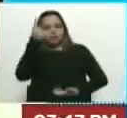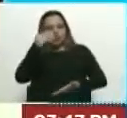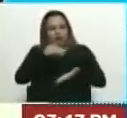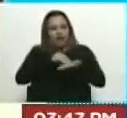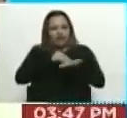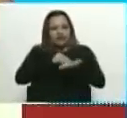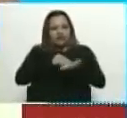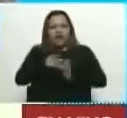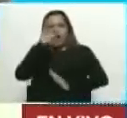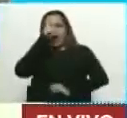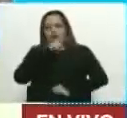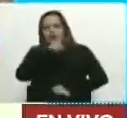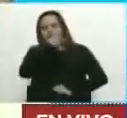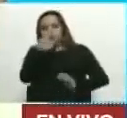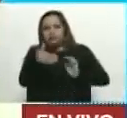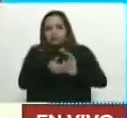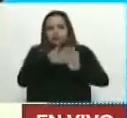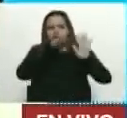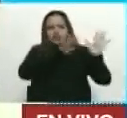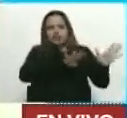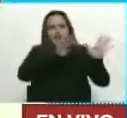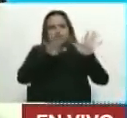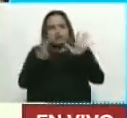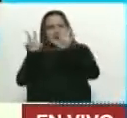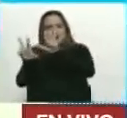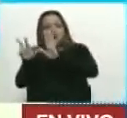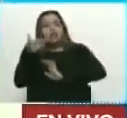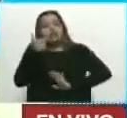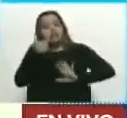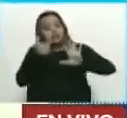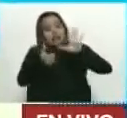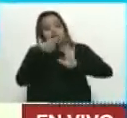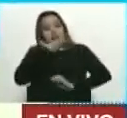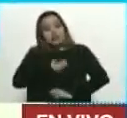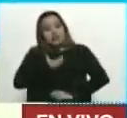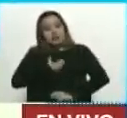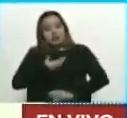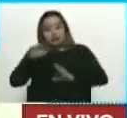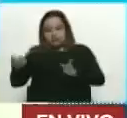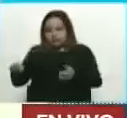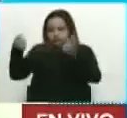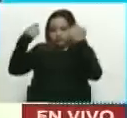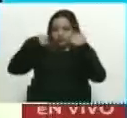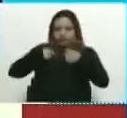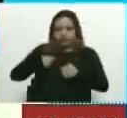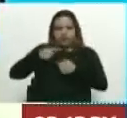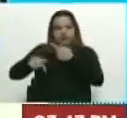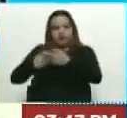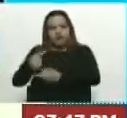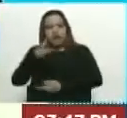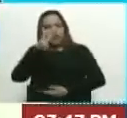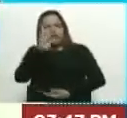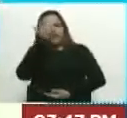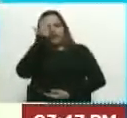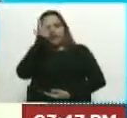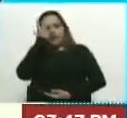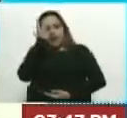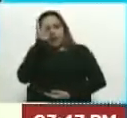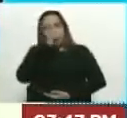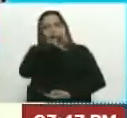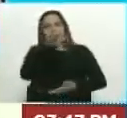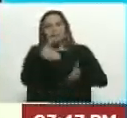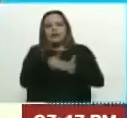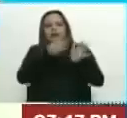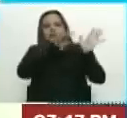año 1998, 6 de diciembre, y asumió el próximo 2 de febrero del 1999